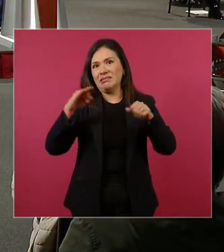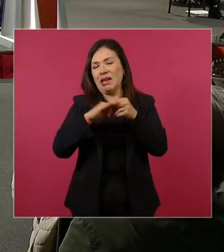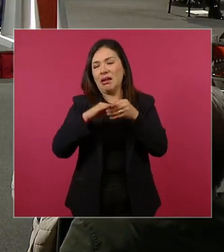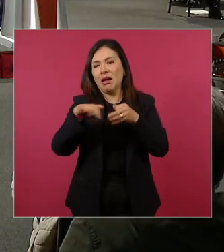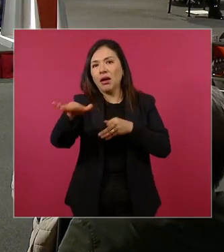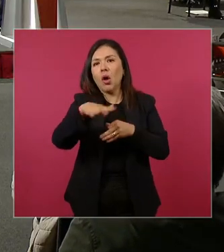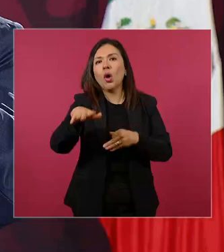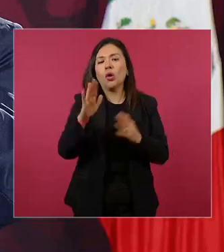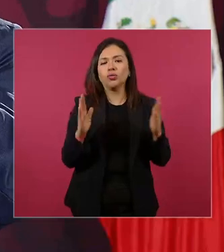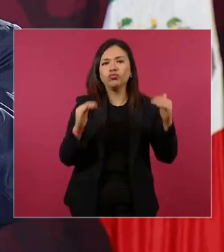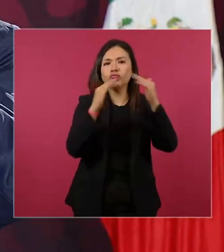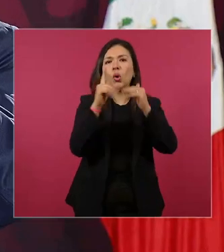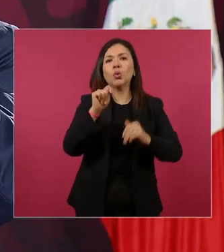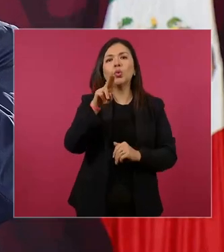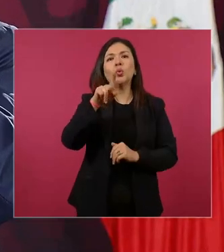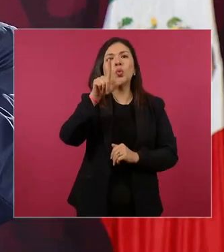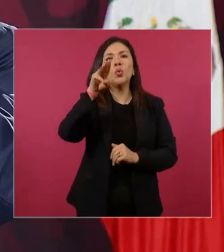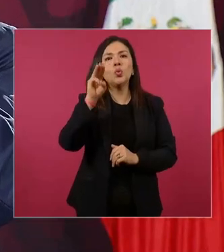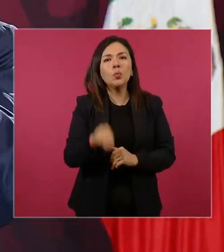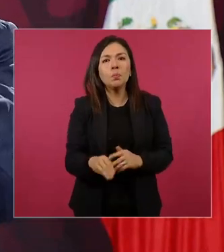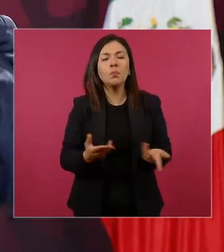Tulum,